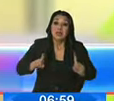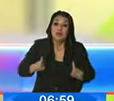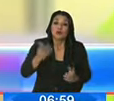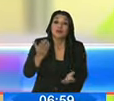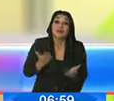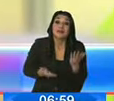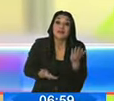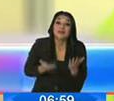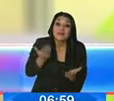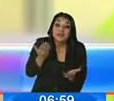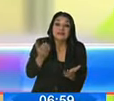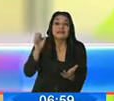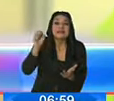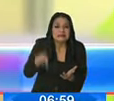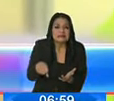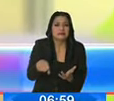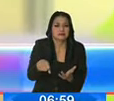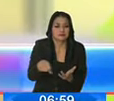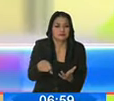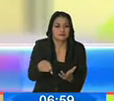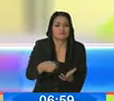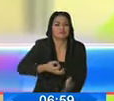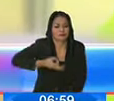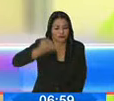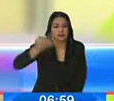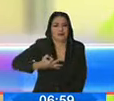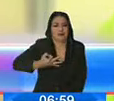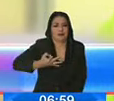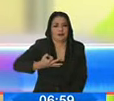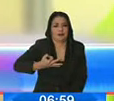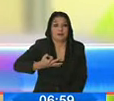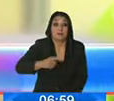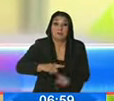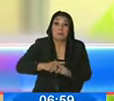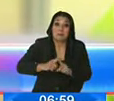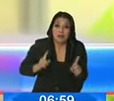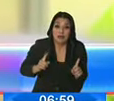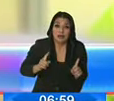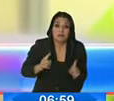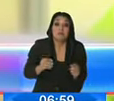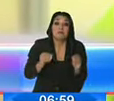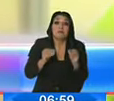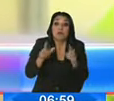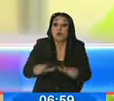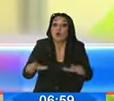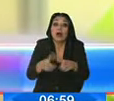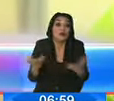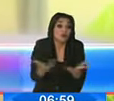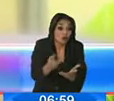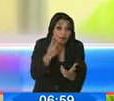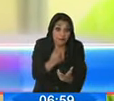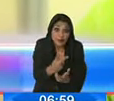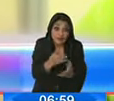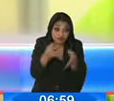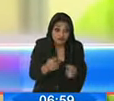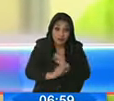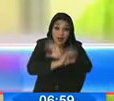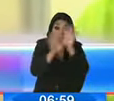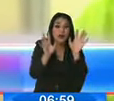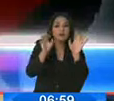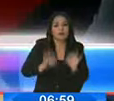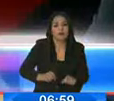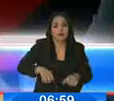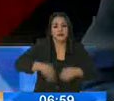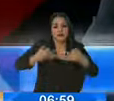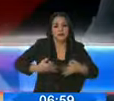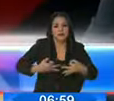de la ocurrencia del hecho, lo que podríamos solamente confirmarlo contando con la escena, por lo que se continuará